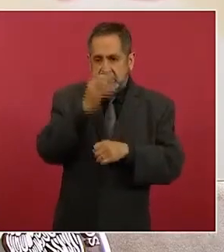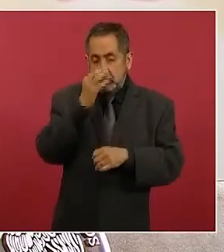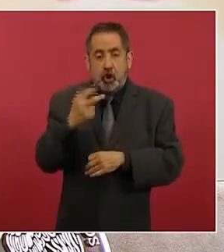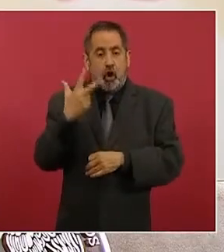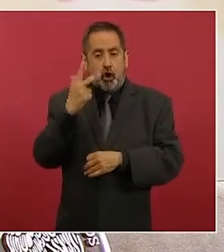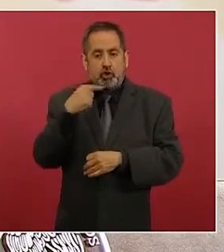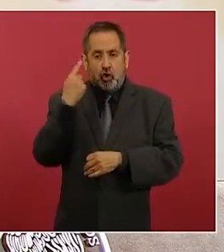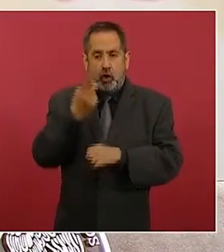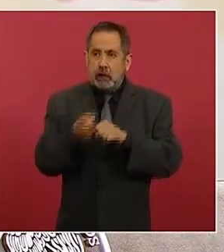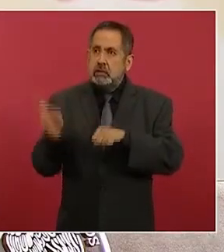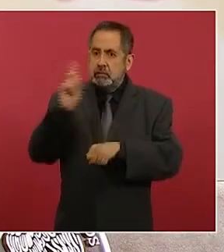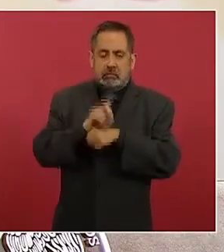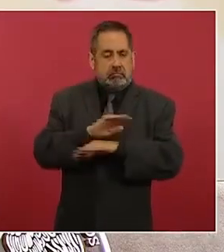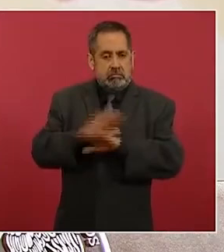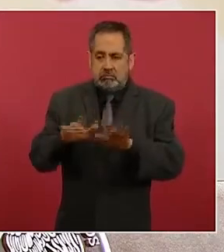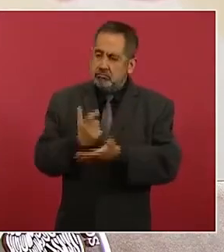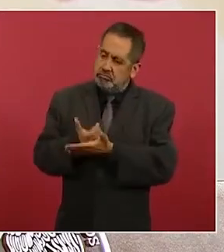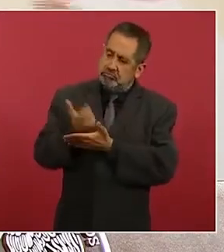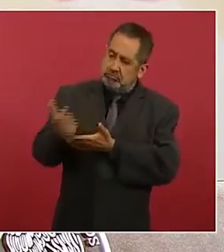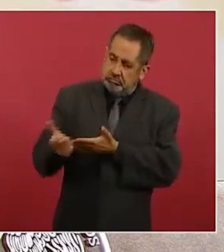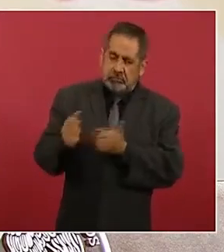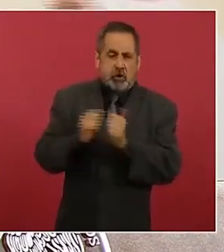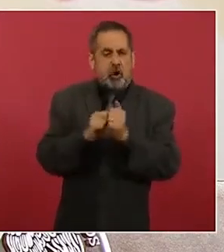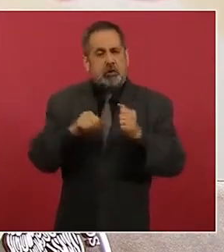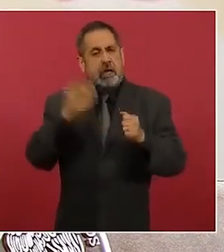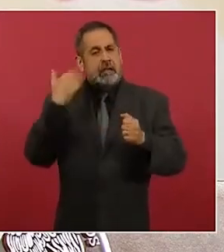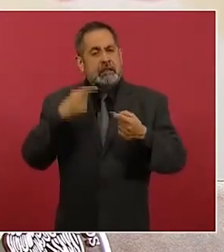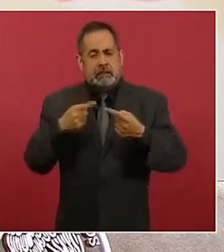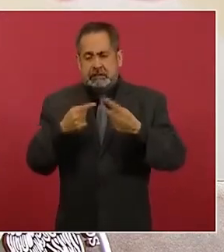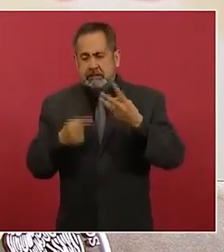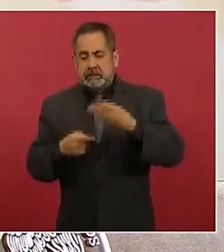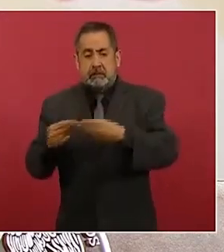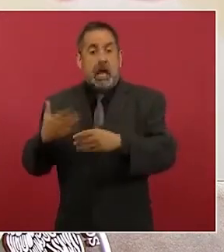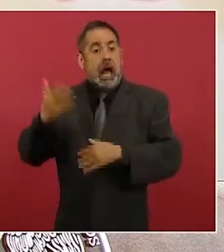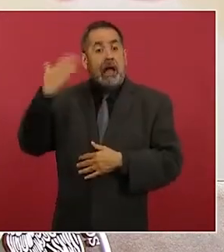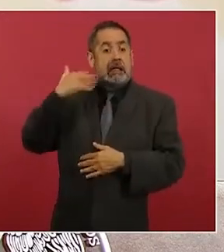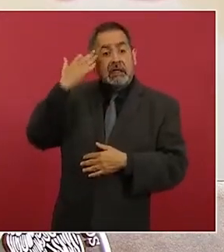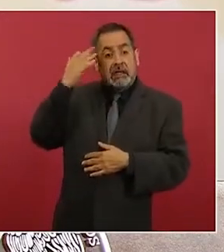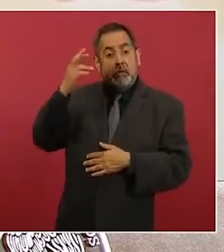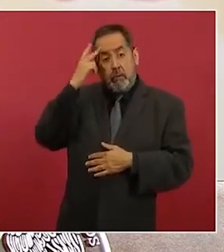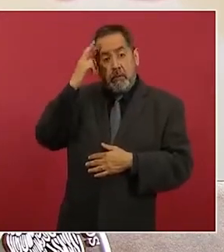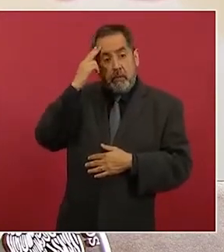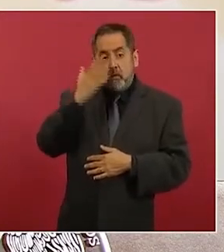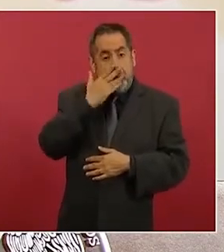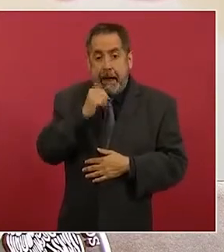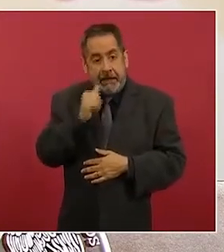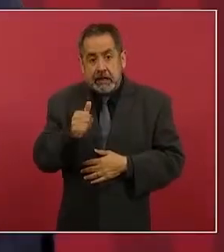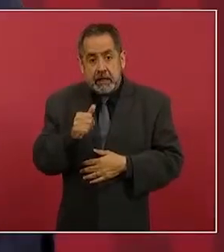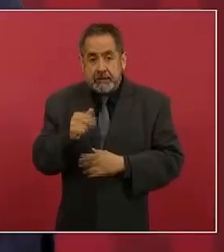8 horas de trabajo y de otras prestaciones que no existían en el porfiriato.